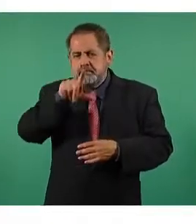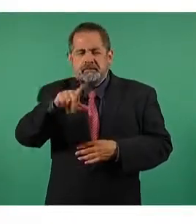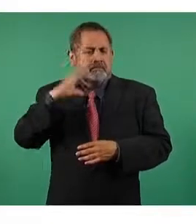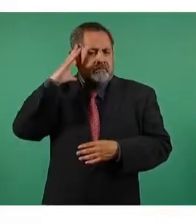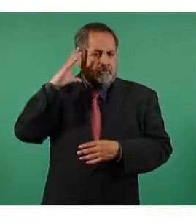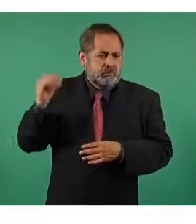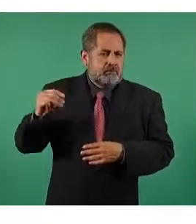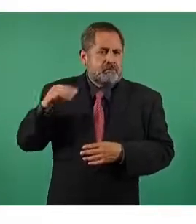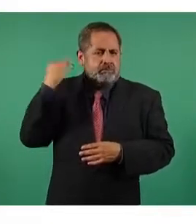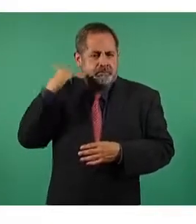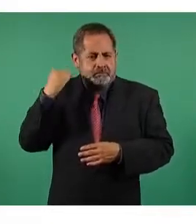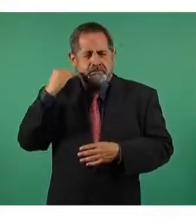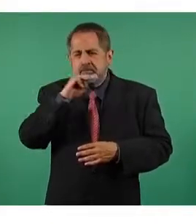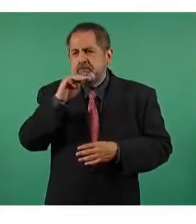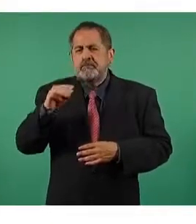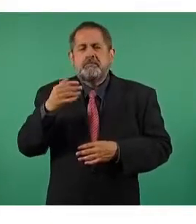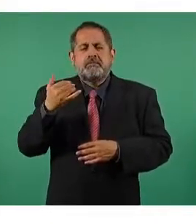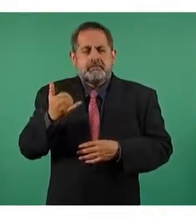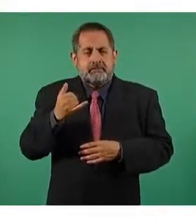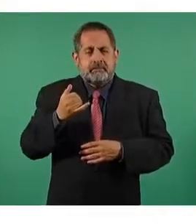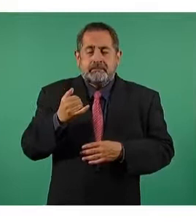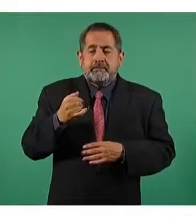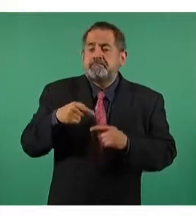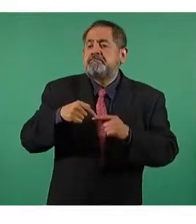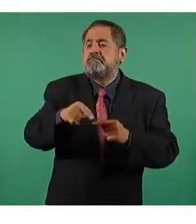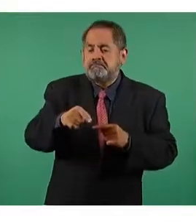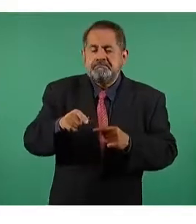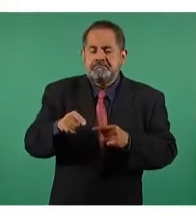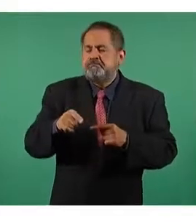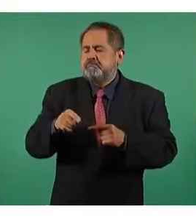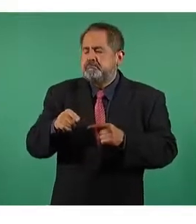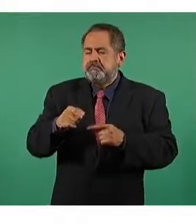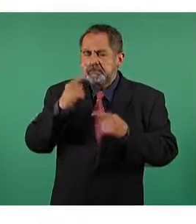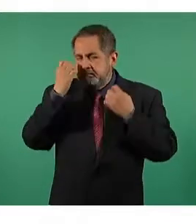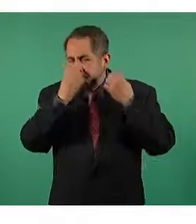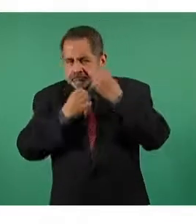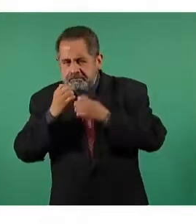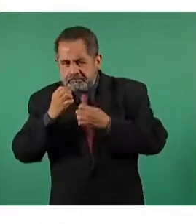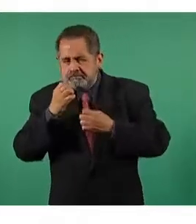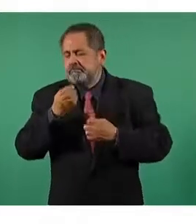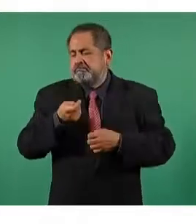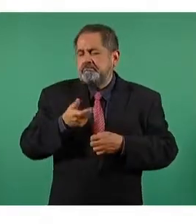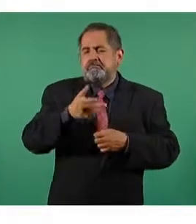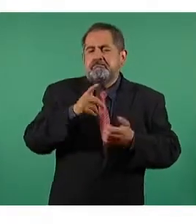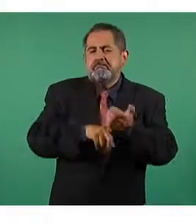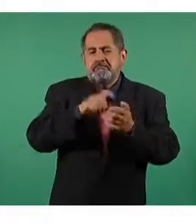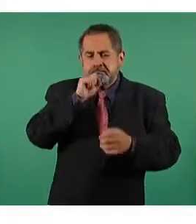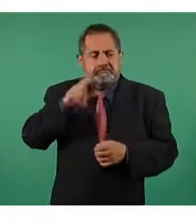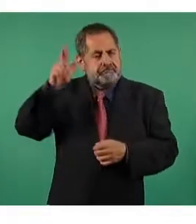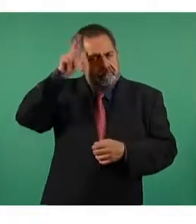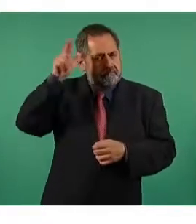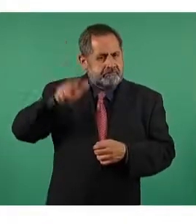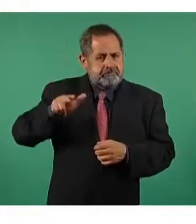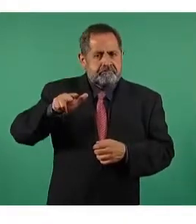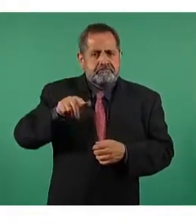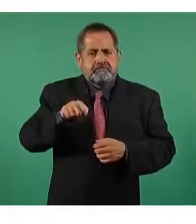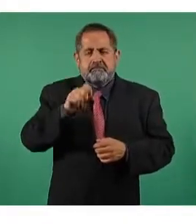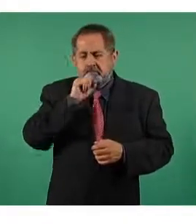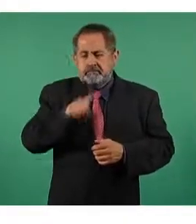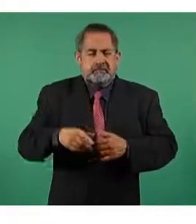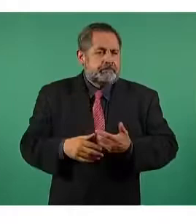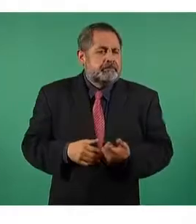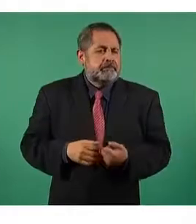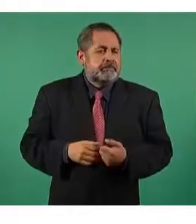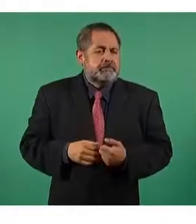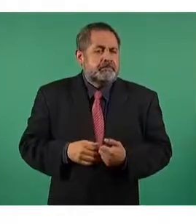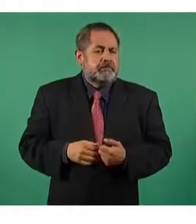Colima, Michoacán, y en proceso de evaluación estamos en Hidalgo. Iniciamos ya